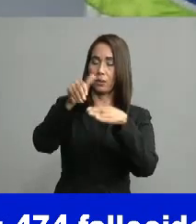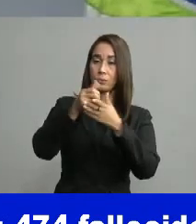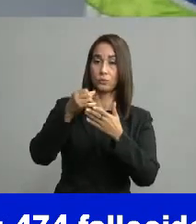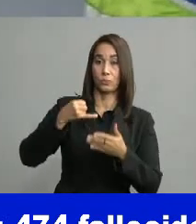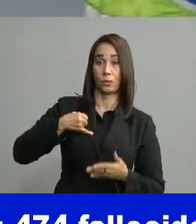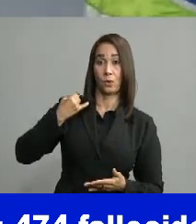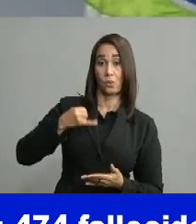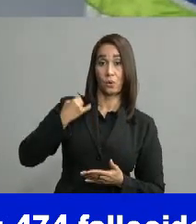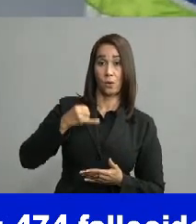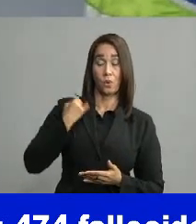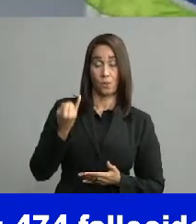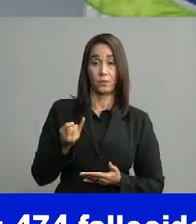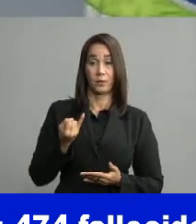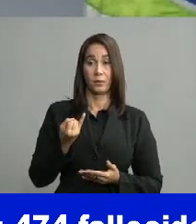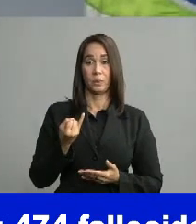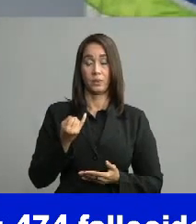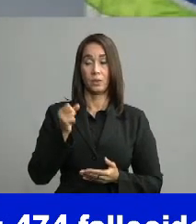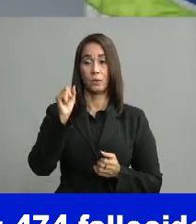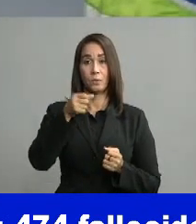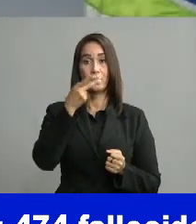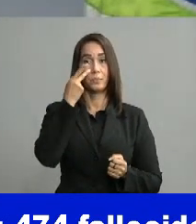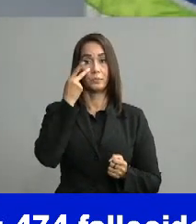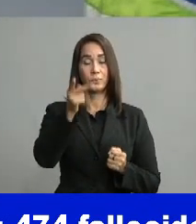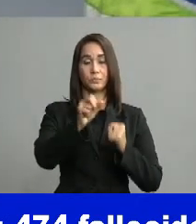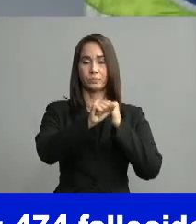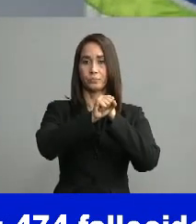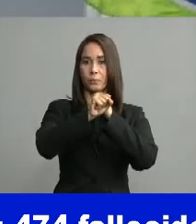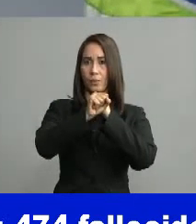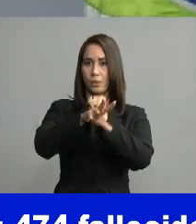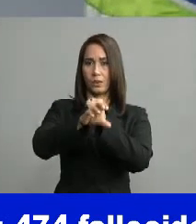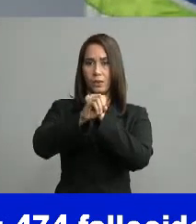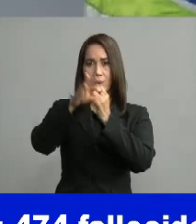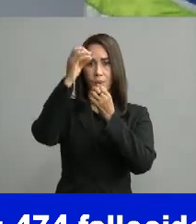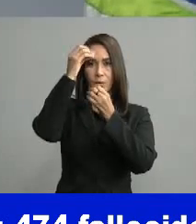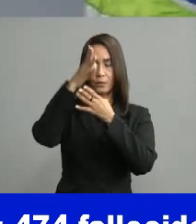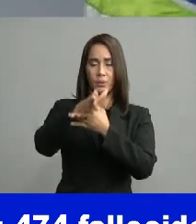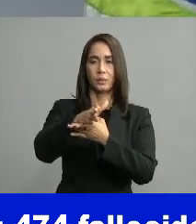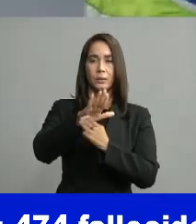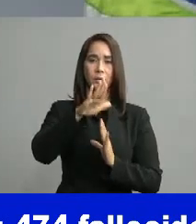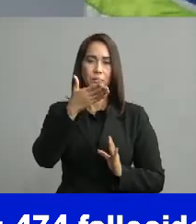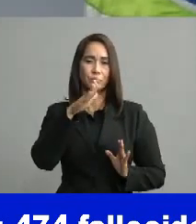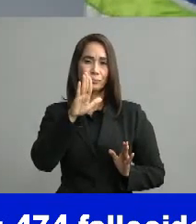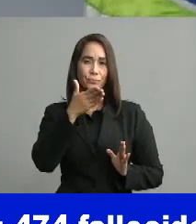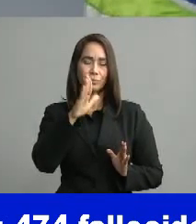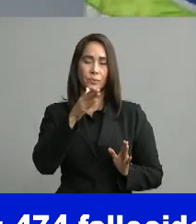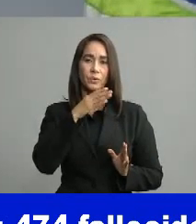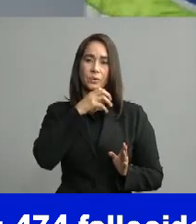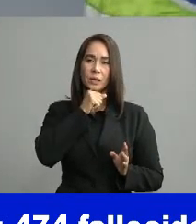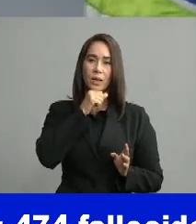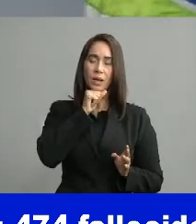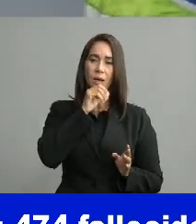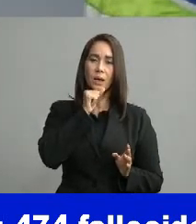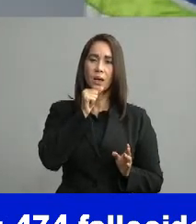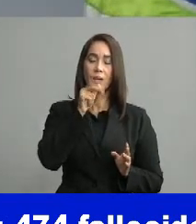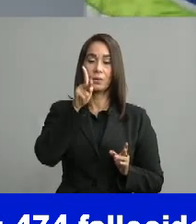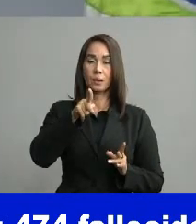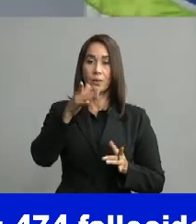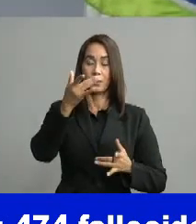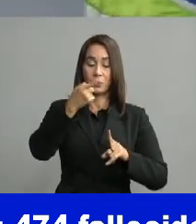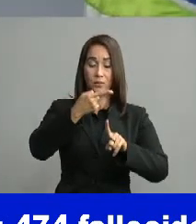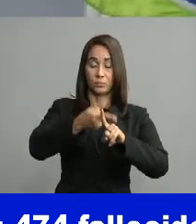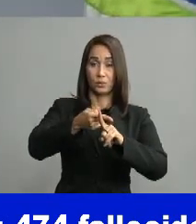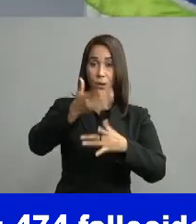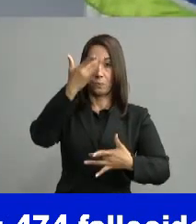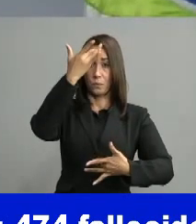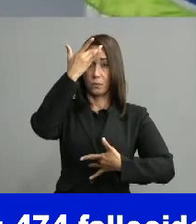vista de que, como se ve en el boletín, la mediana de edad que de los afectados por